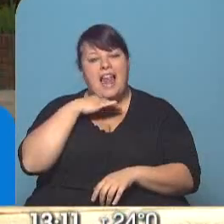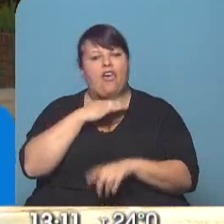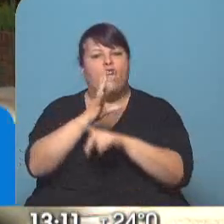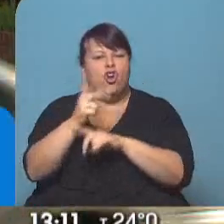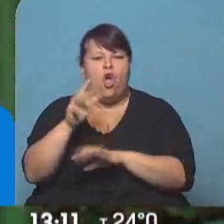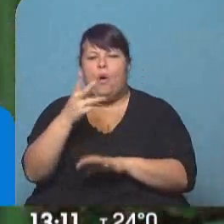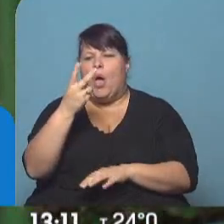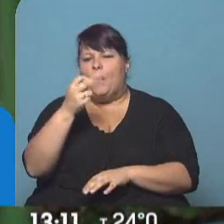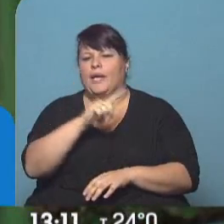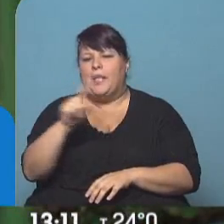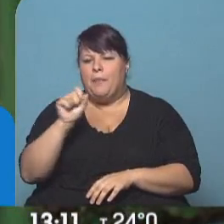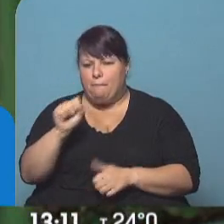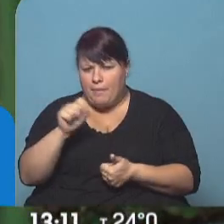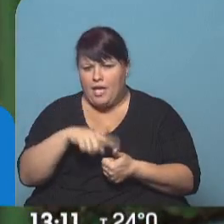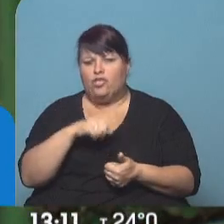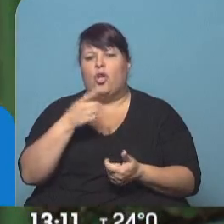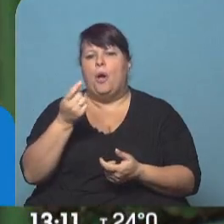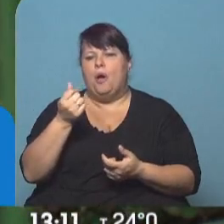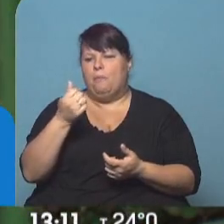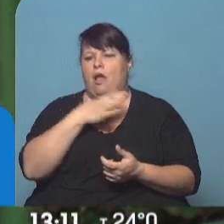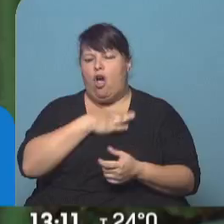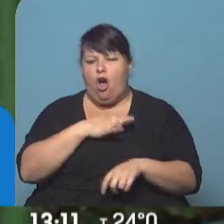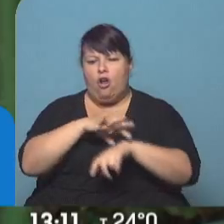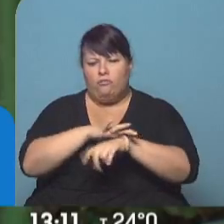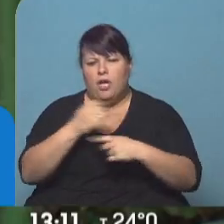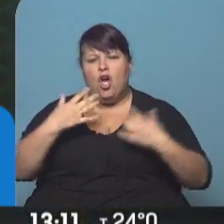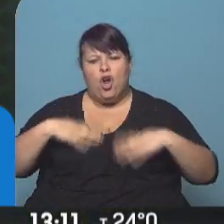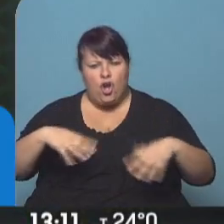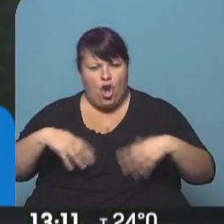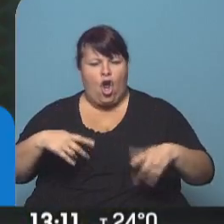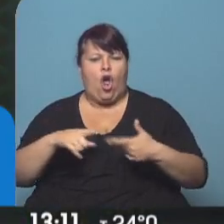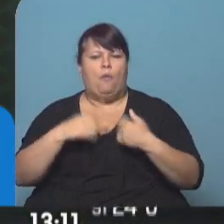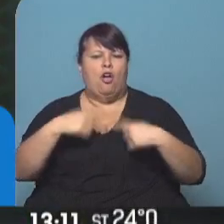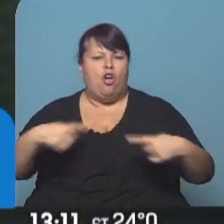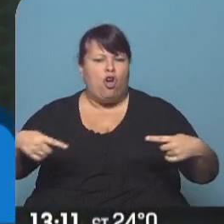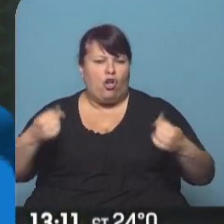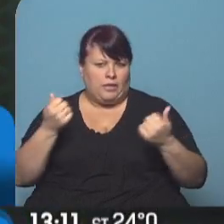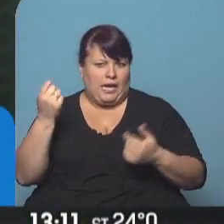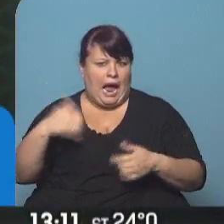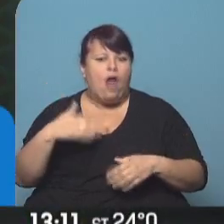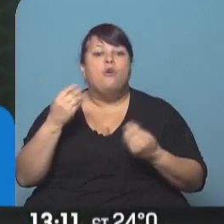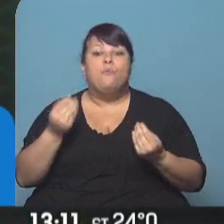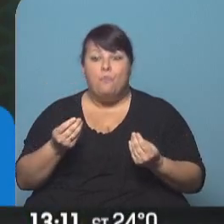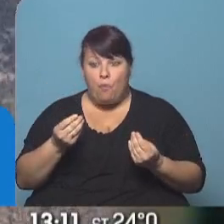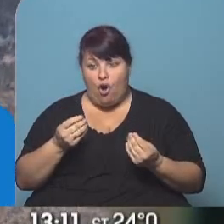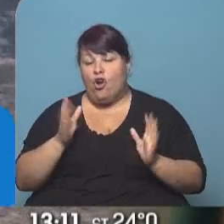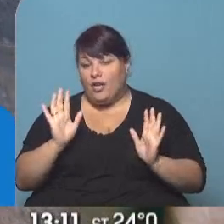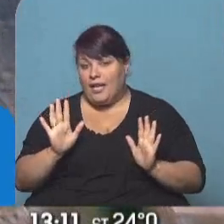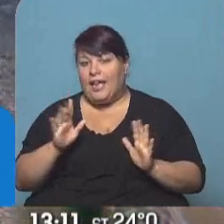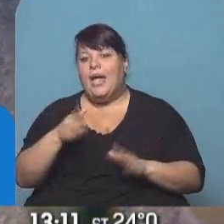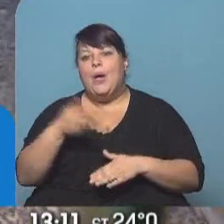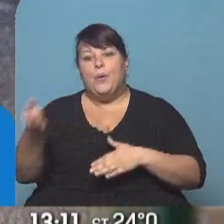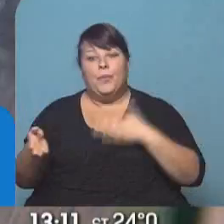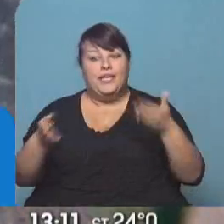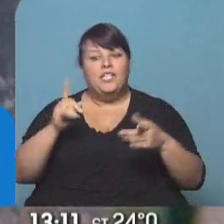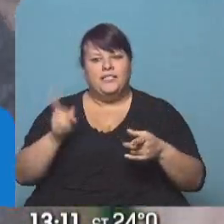llevaron aproximadamente 20 mil pesos, joyas, prendas de vestir, varios objetos de valor, porque hay que decir que los vecinos